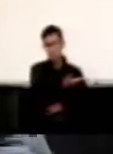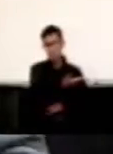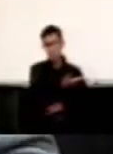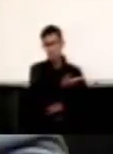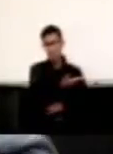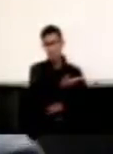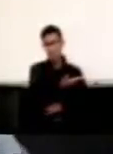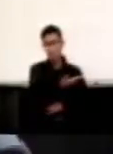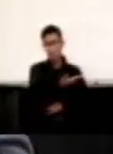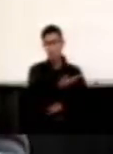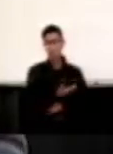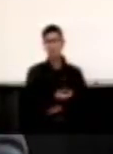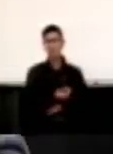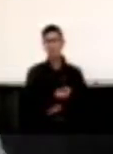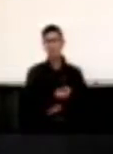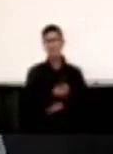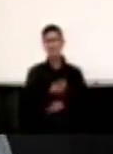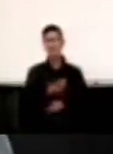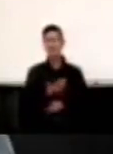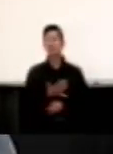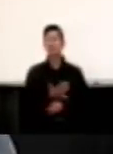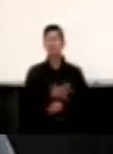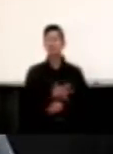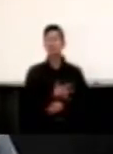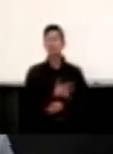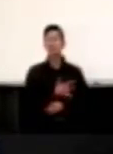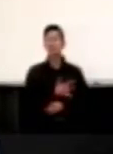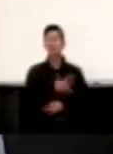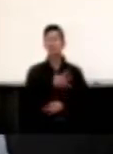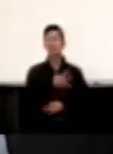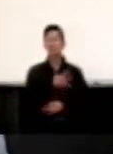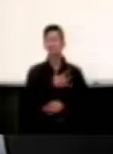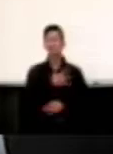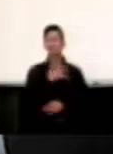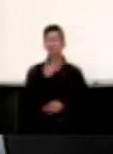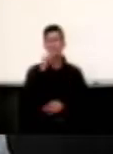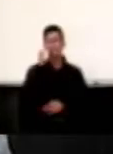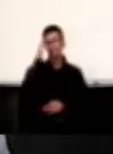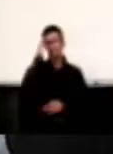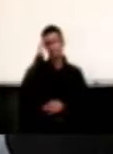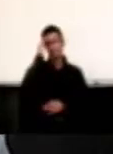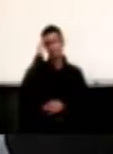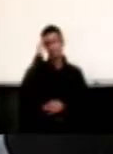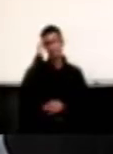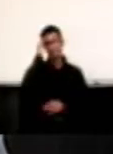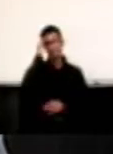la discusión pública se hayan tomado como